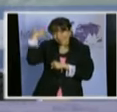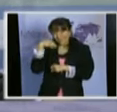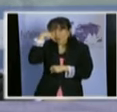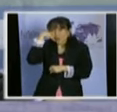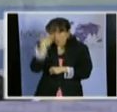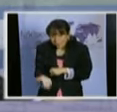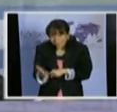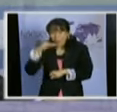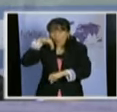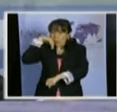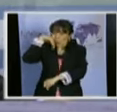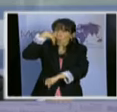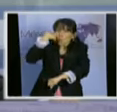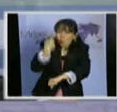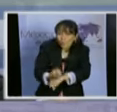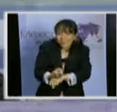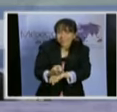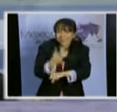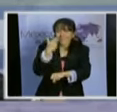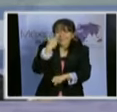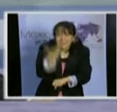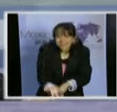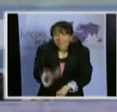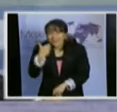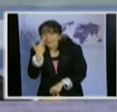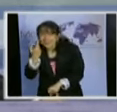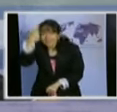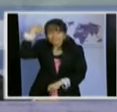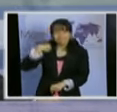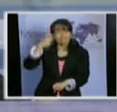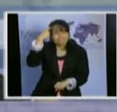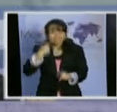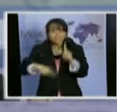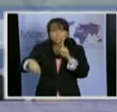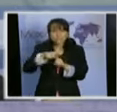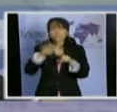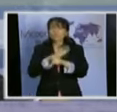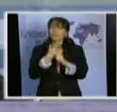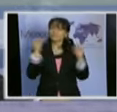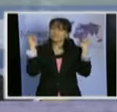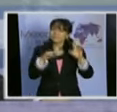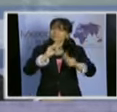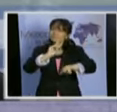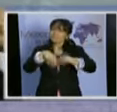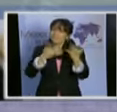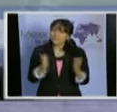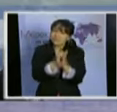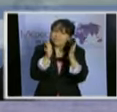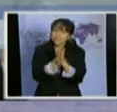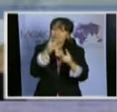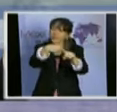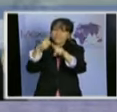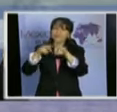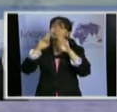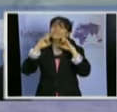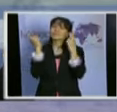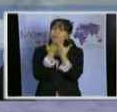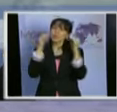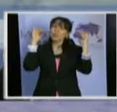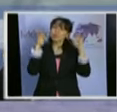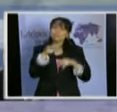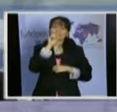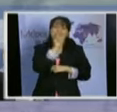De buena fe nos hemos acercado a reuniones, foros, consultas, a pesar de que el término consulta a